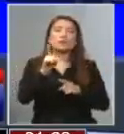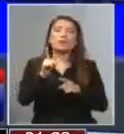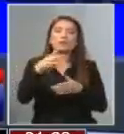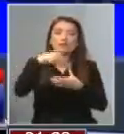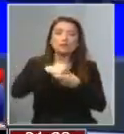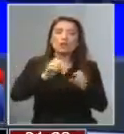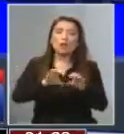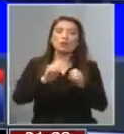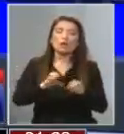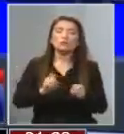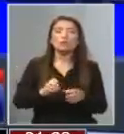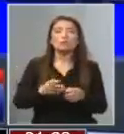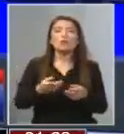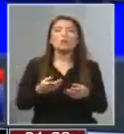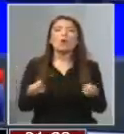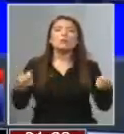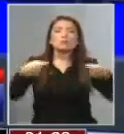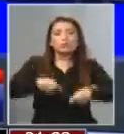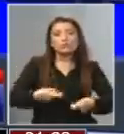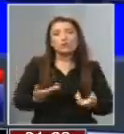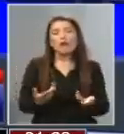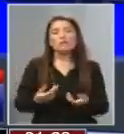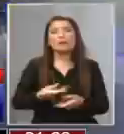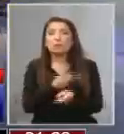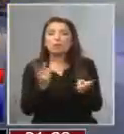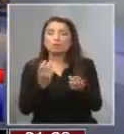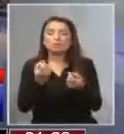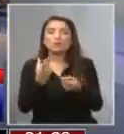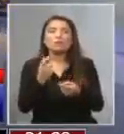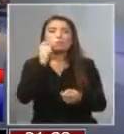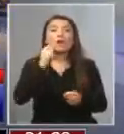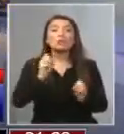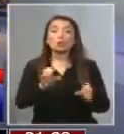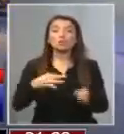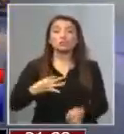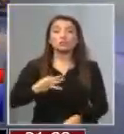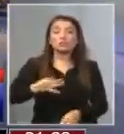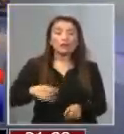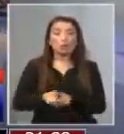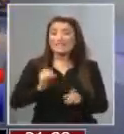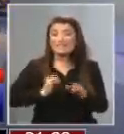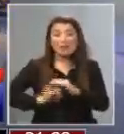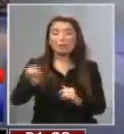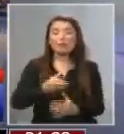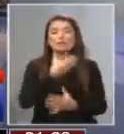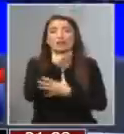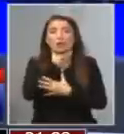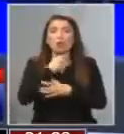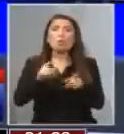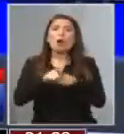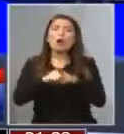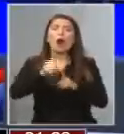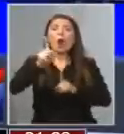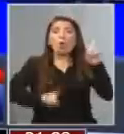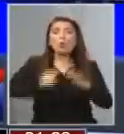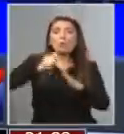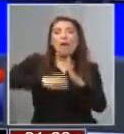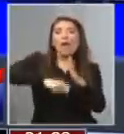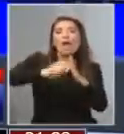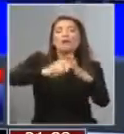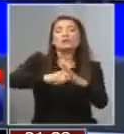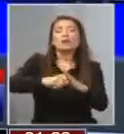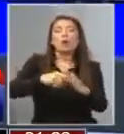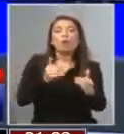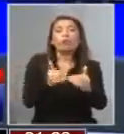subvencionada, cualquiera sea, la educación cívica siempre ha sido una deuda. Por lo tanto, la pretensión de hacerlo en un par de meses para que la ciudadanía